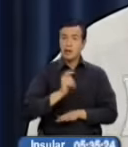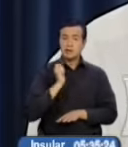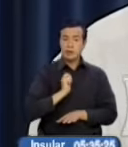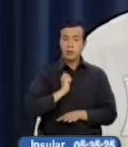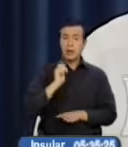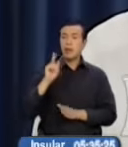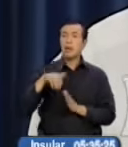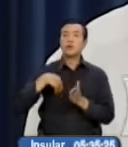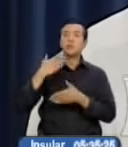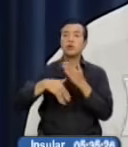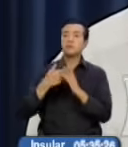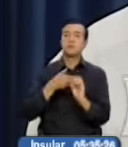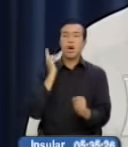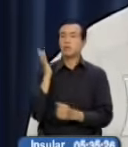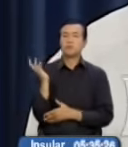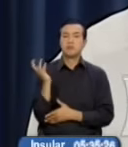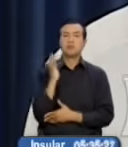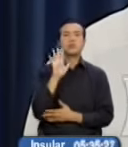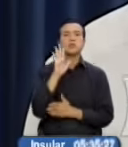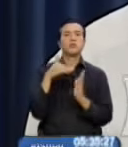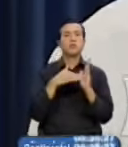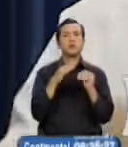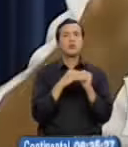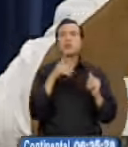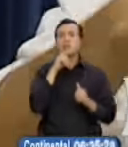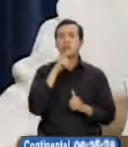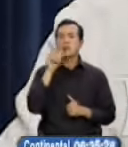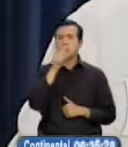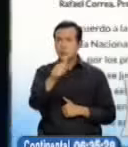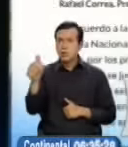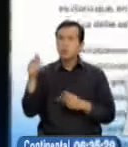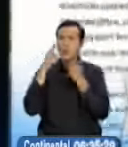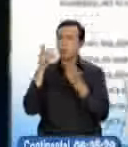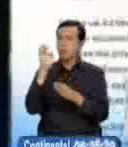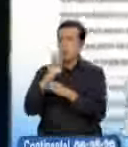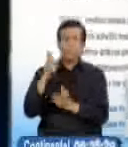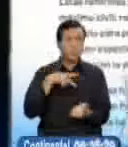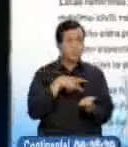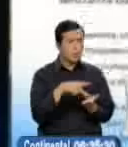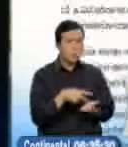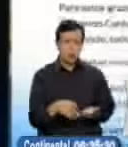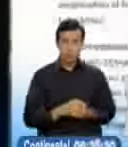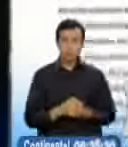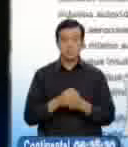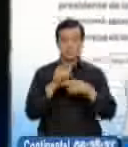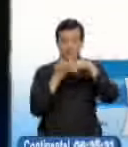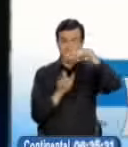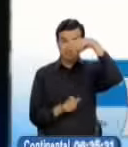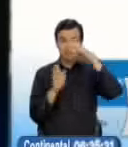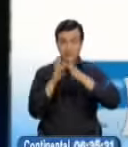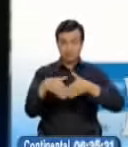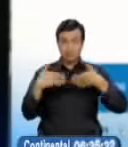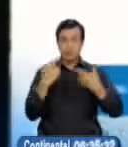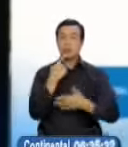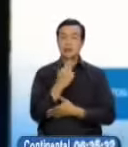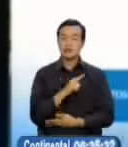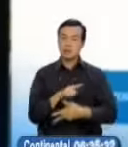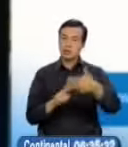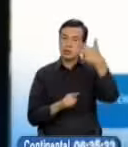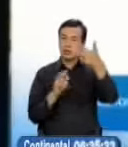$5,000. 60% es subsidio directo del pueblo ecuatoriano, de ustedes, mío. Correa, en su editorial, puntualiza las tres